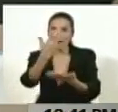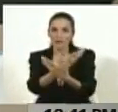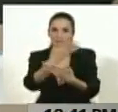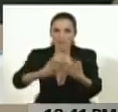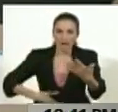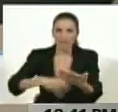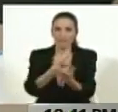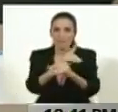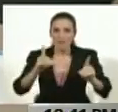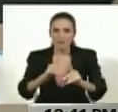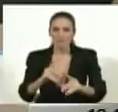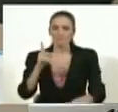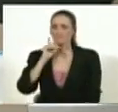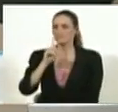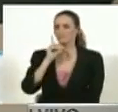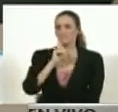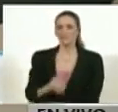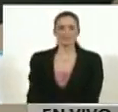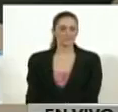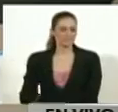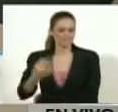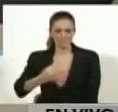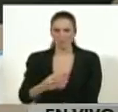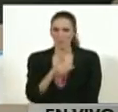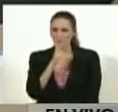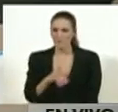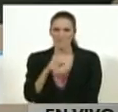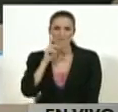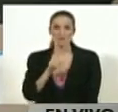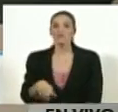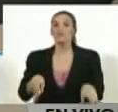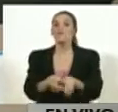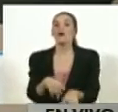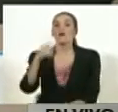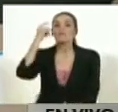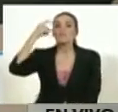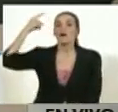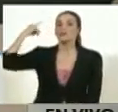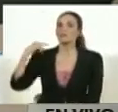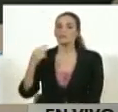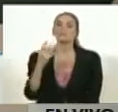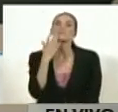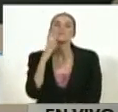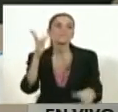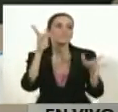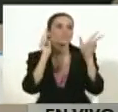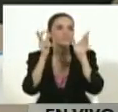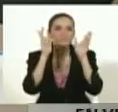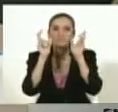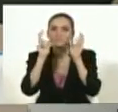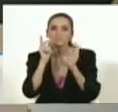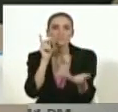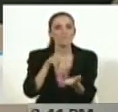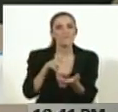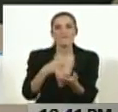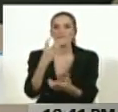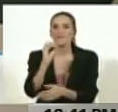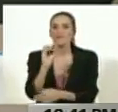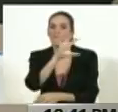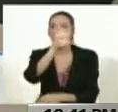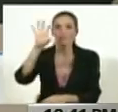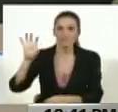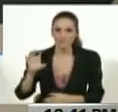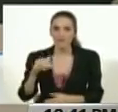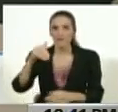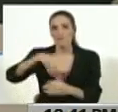mentirosos una mentira terrible Igualmente ocurrió ayer si usted Escucha las intervenciones de los 20 países